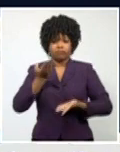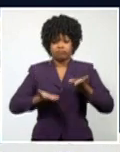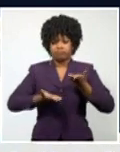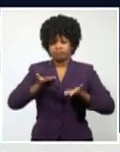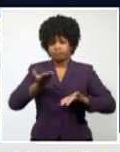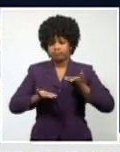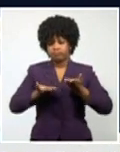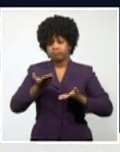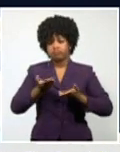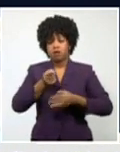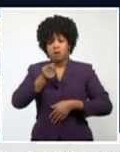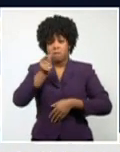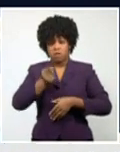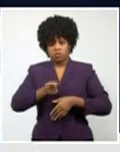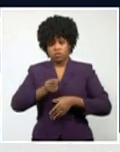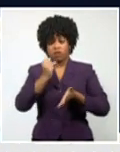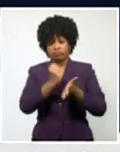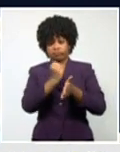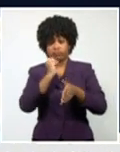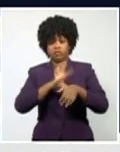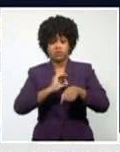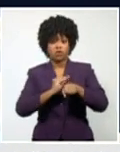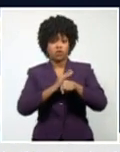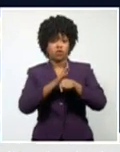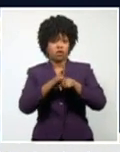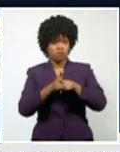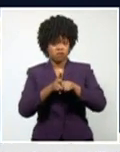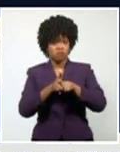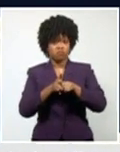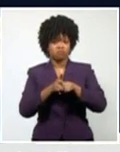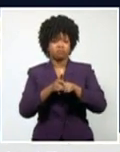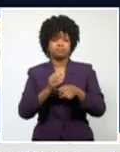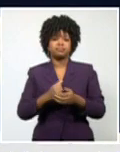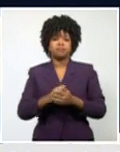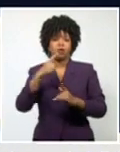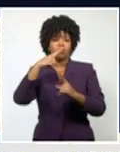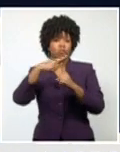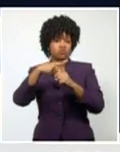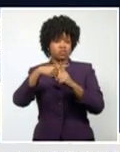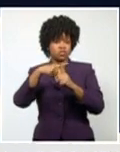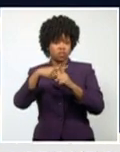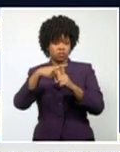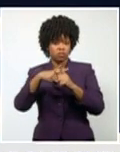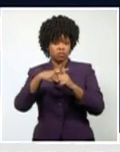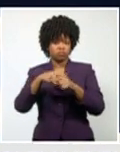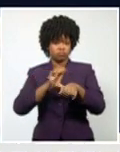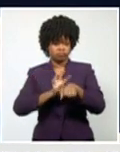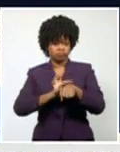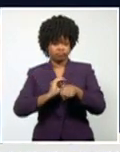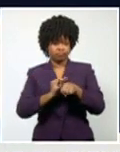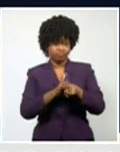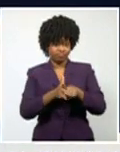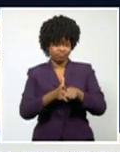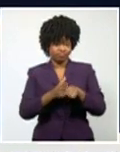de los casos confirmados, la tasa de incidencia de casos positivos al COVID-19